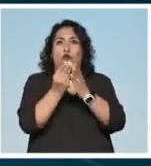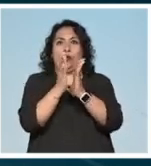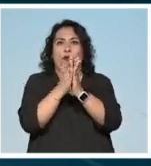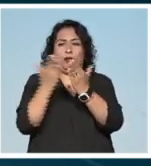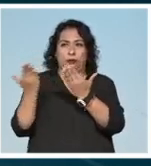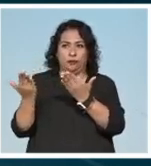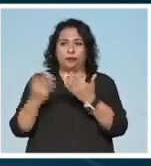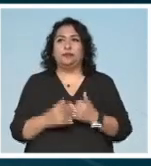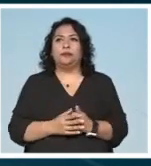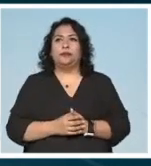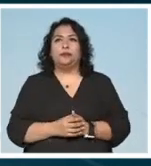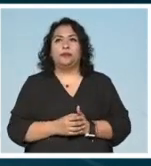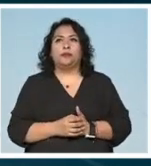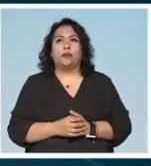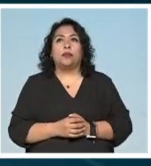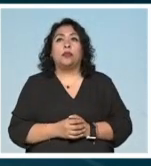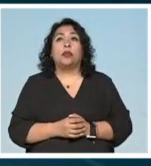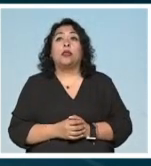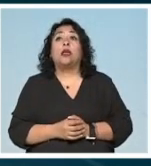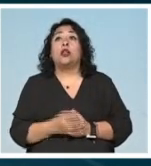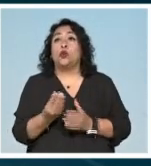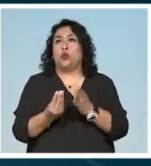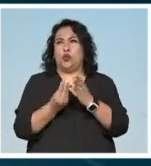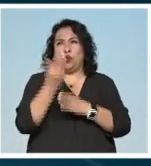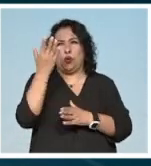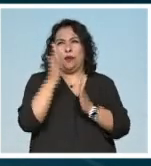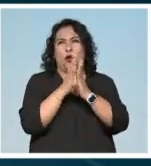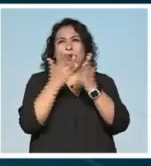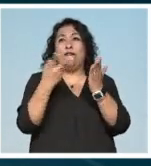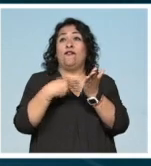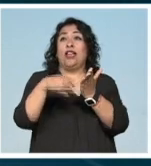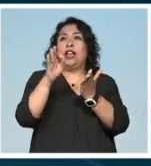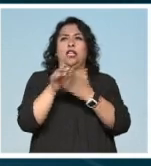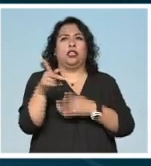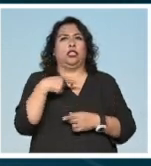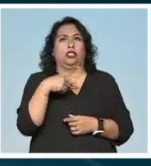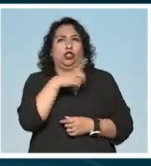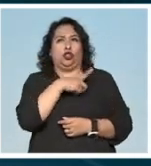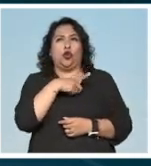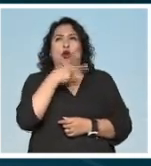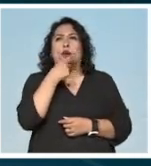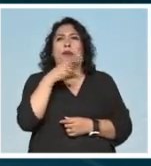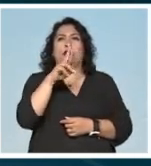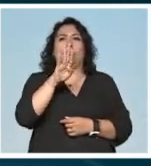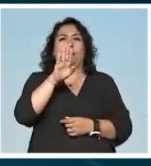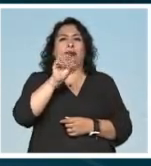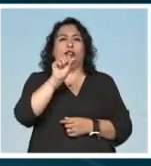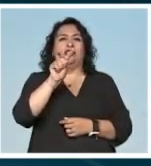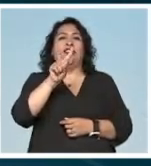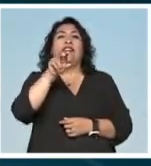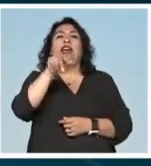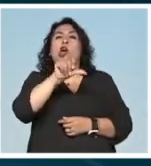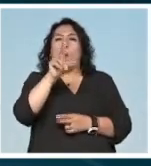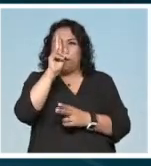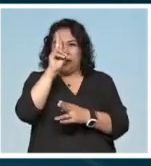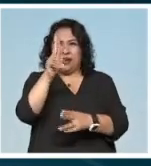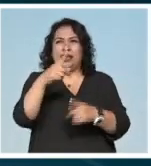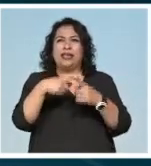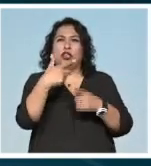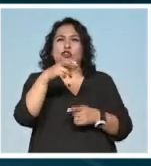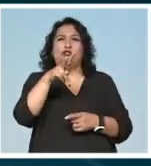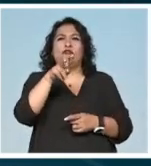publicación. En su más reciente novela, Los valientes están solos, Roberto Saviano rinde homenaje a Giovanni